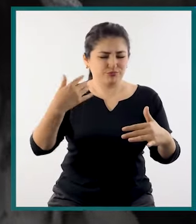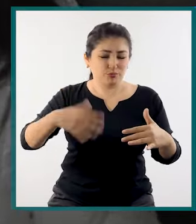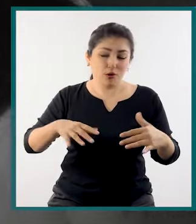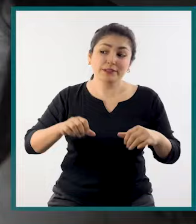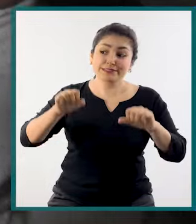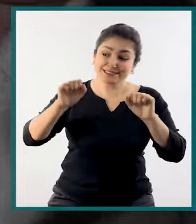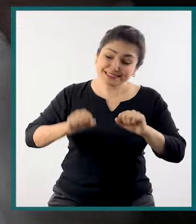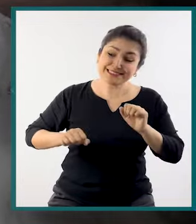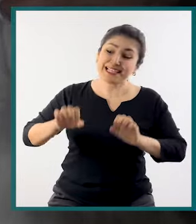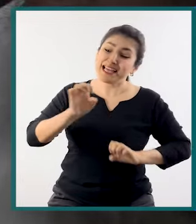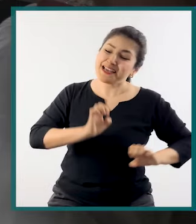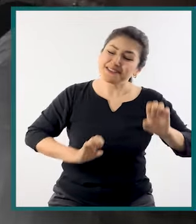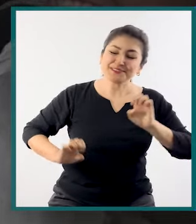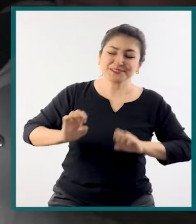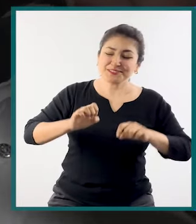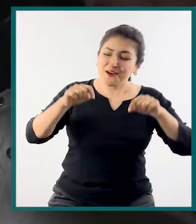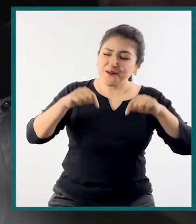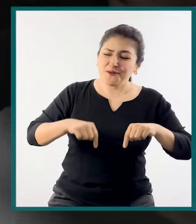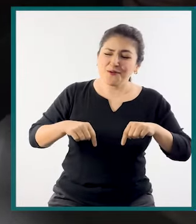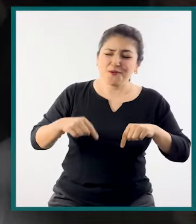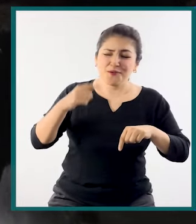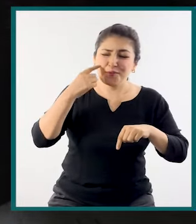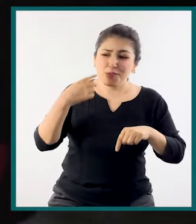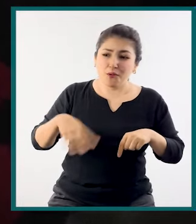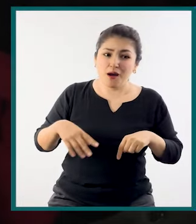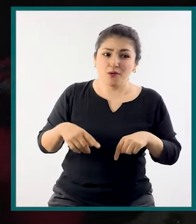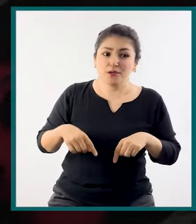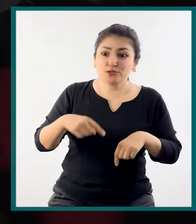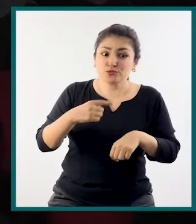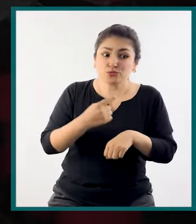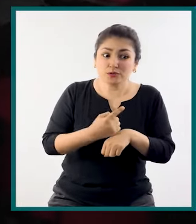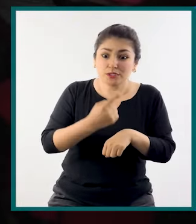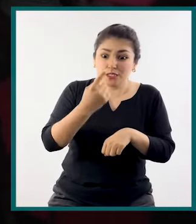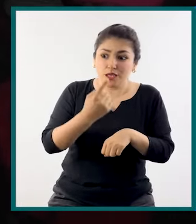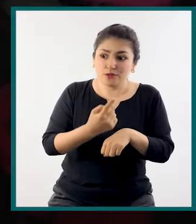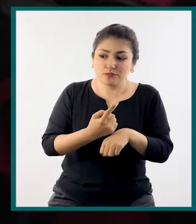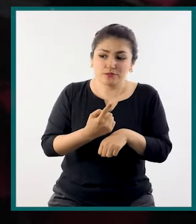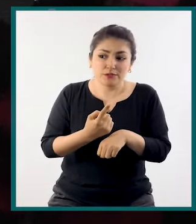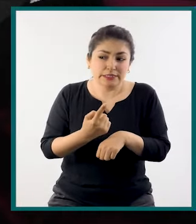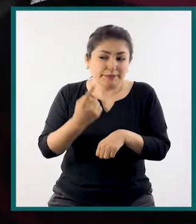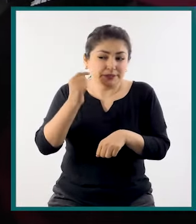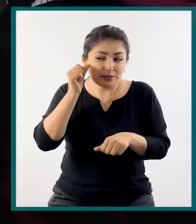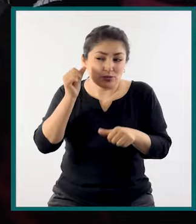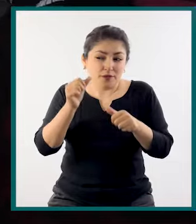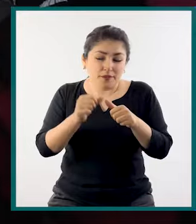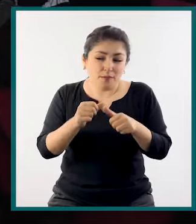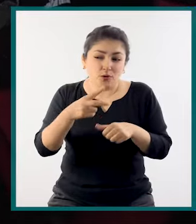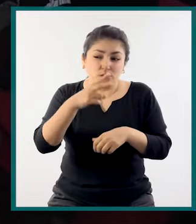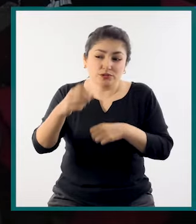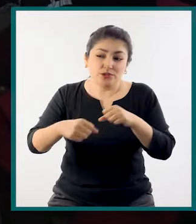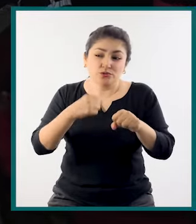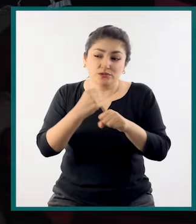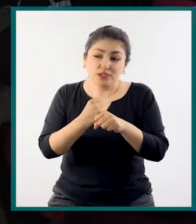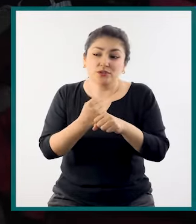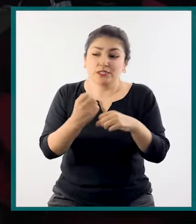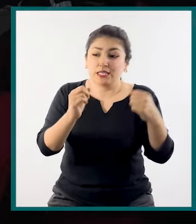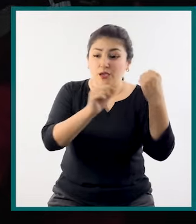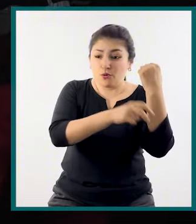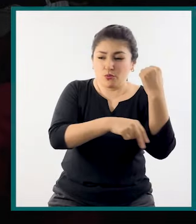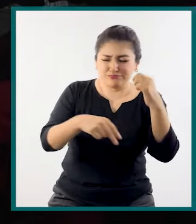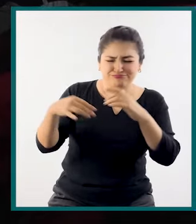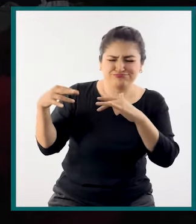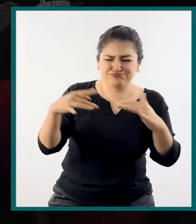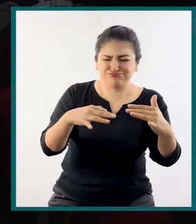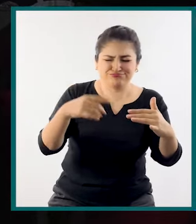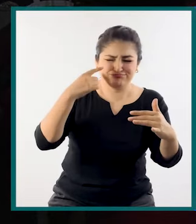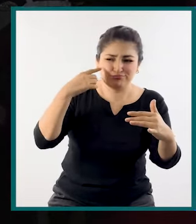es, seguimos emocionados en este día que es uno de los dos protagonistas de este año bicentenario. 200 años de la batalla de Junín, hito histórico para